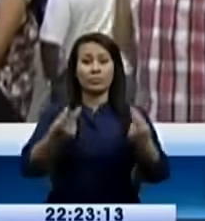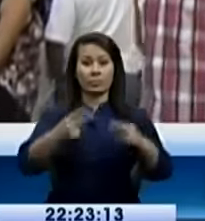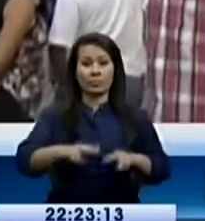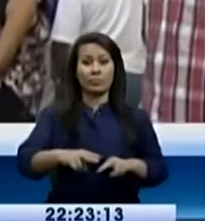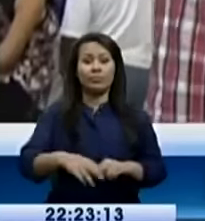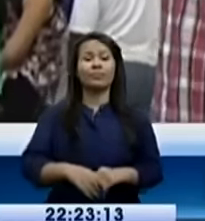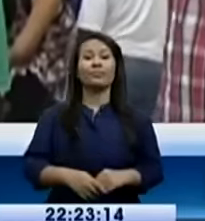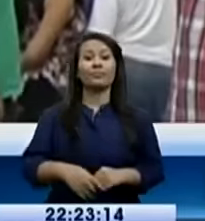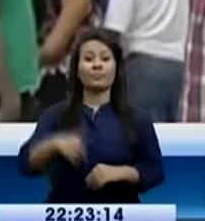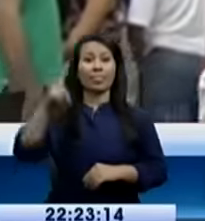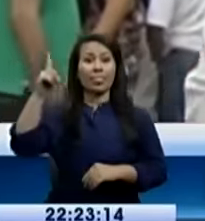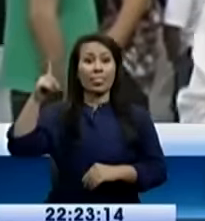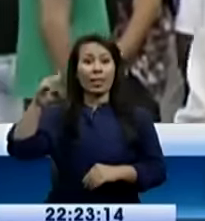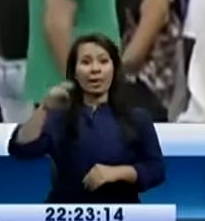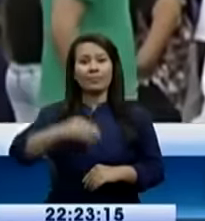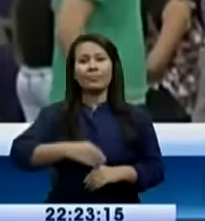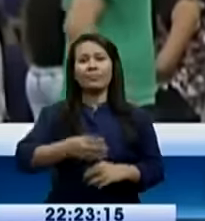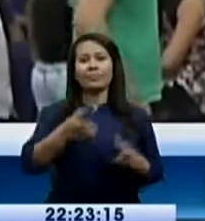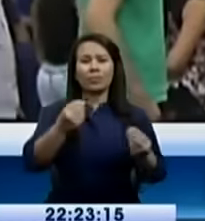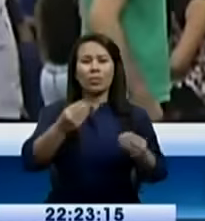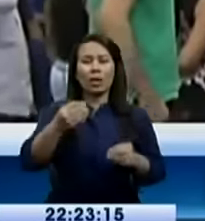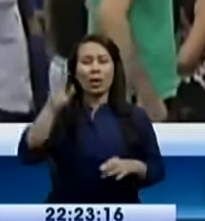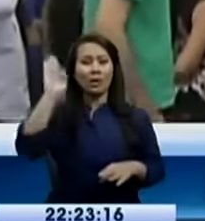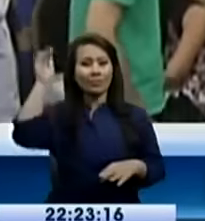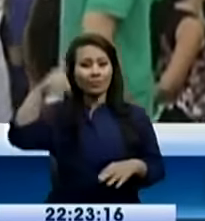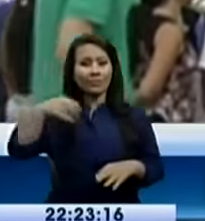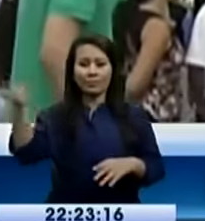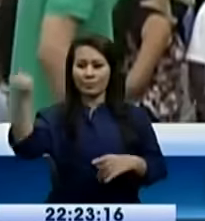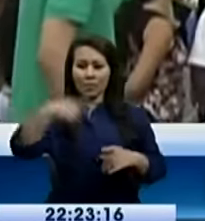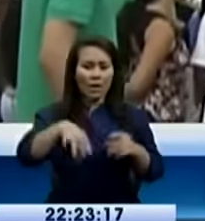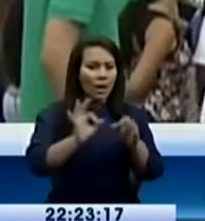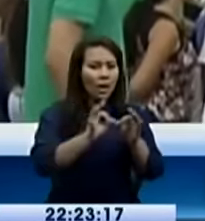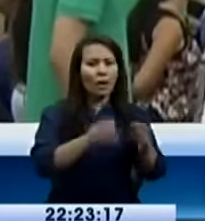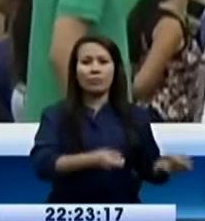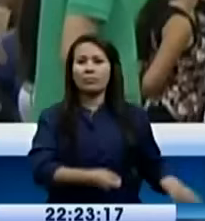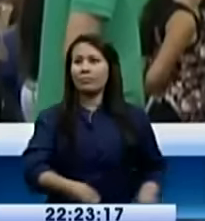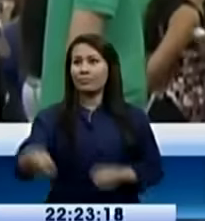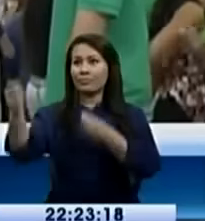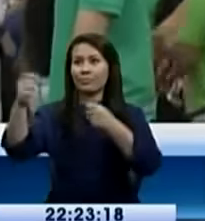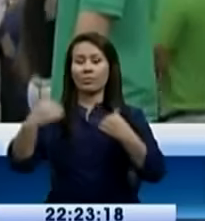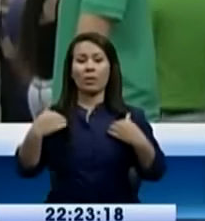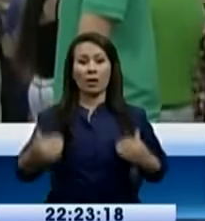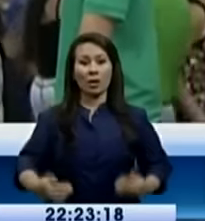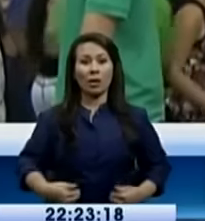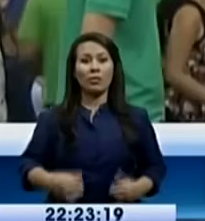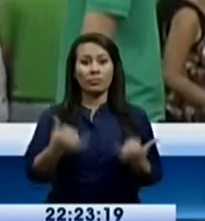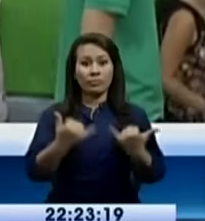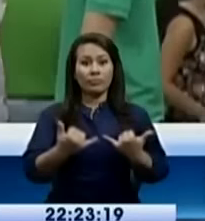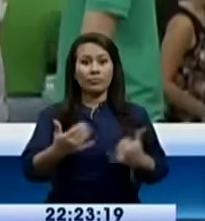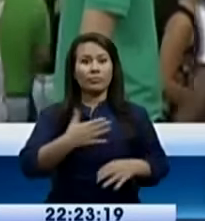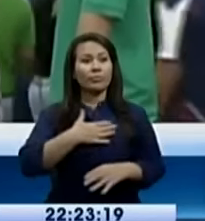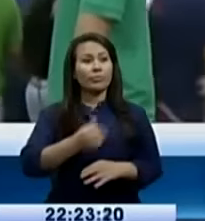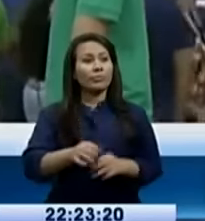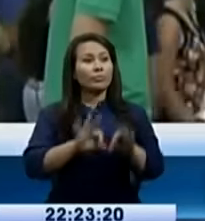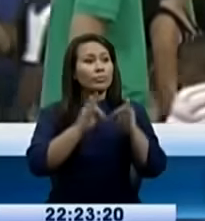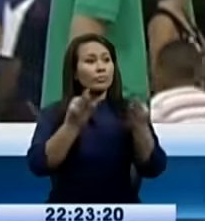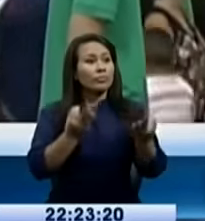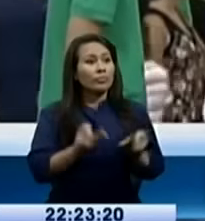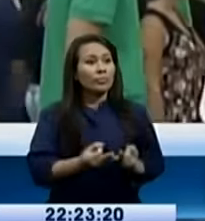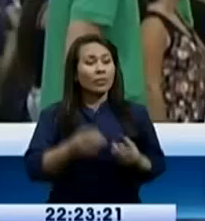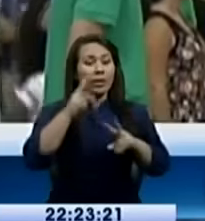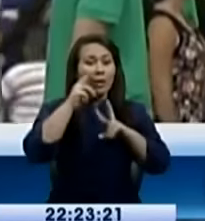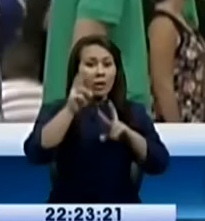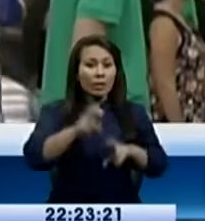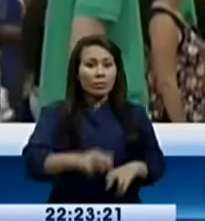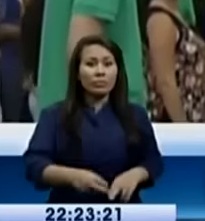argentino también ha hecho de respectivas gestiones para poder repatriar los cuerpos, y lo que están haciendo es los familiares reconocer los